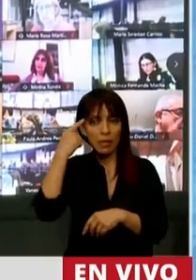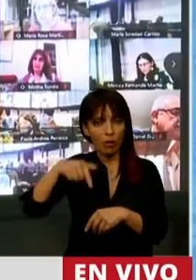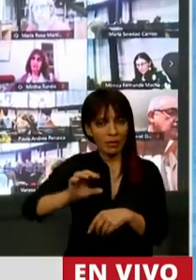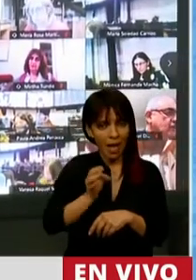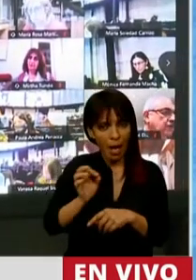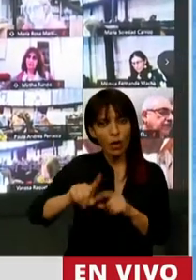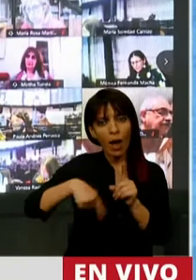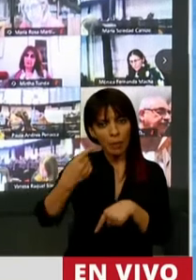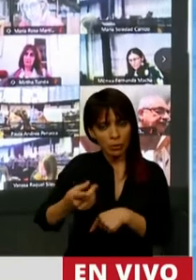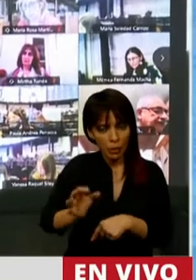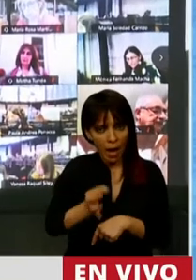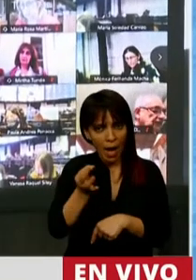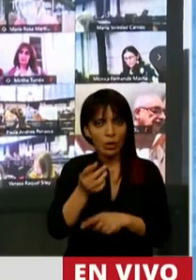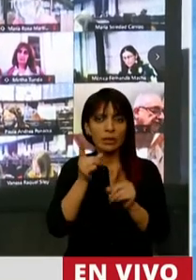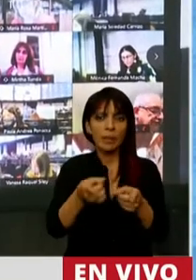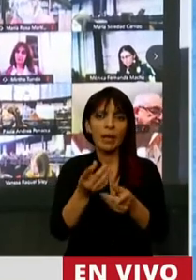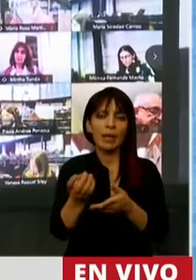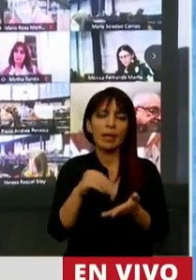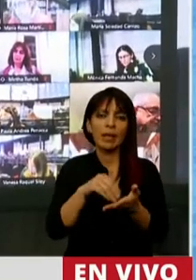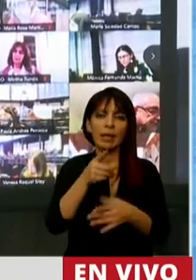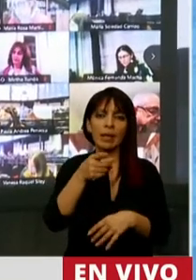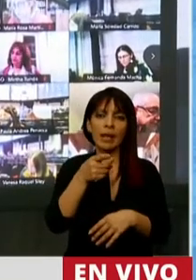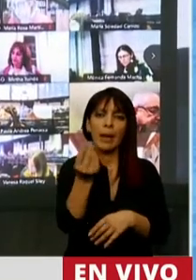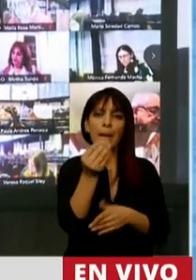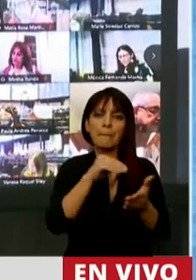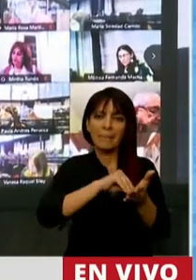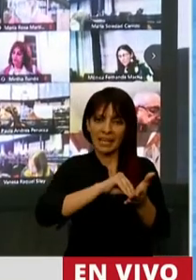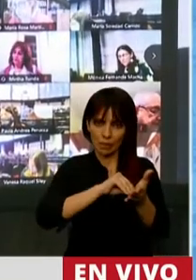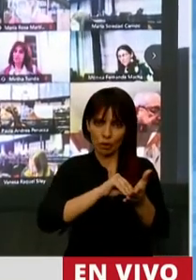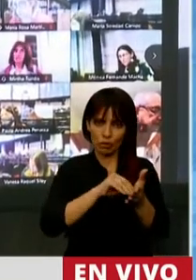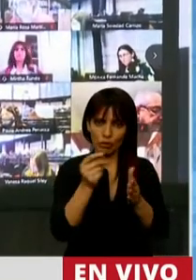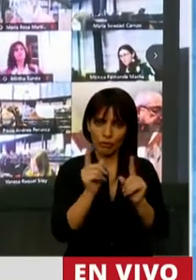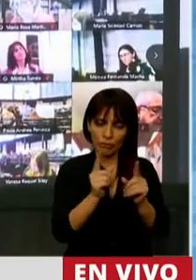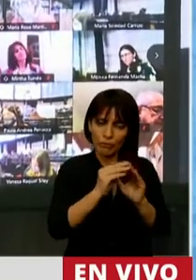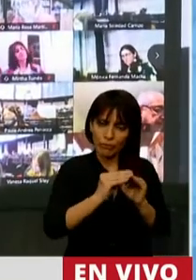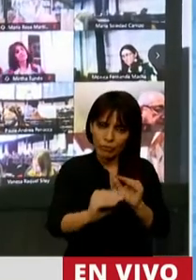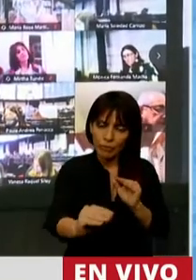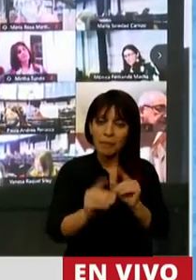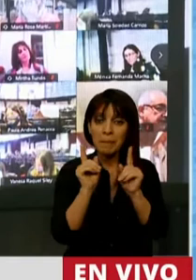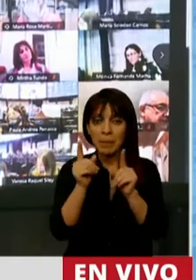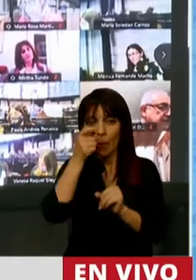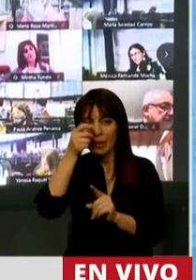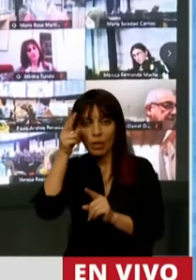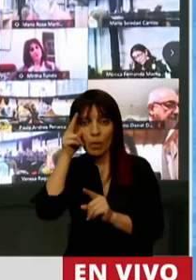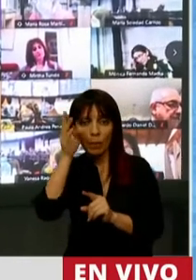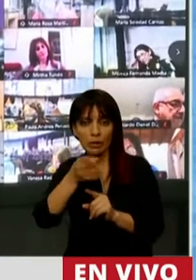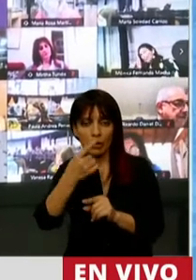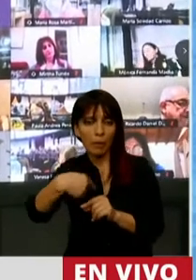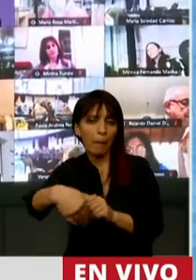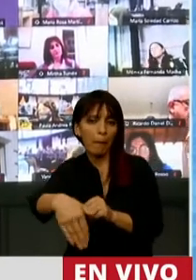viene, a eso hay que agregarle el descongelamiento de los precios regulados, hace que ese 29% lo que va a